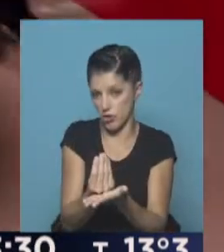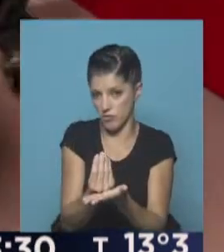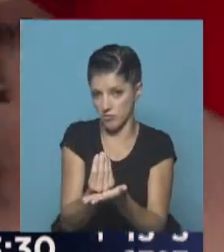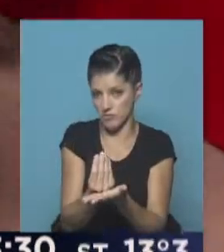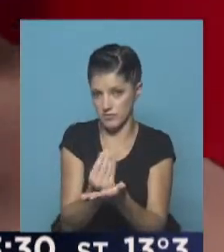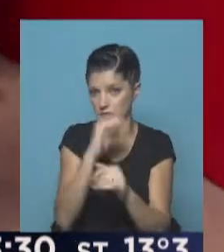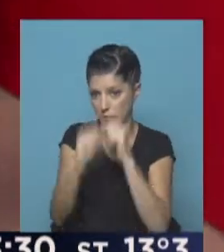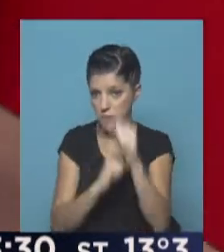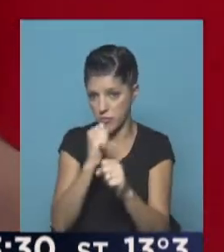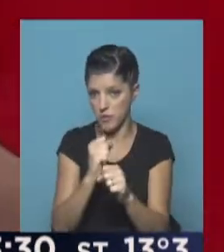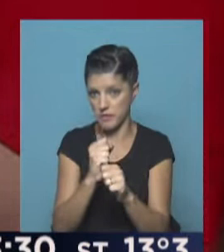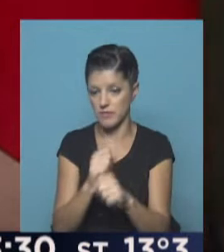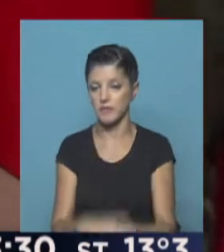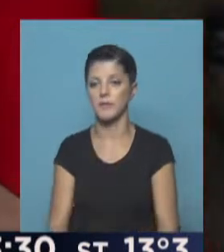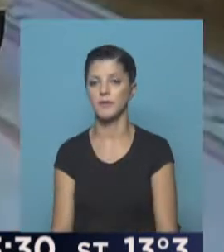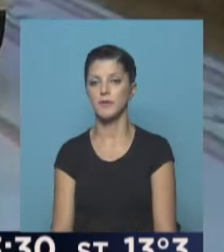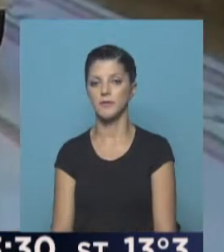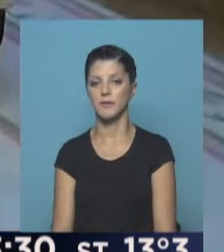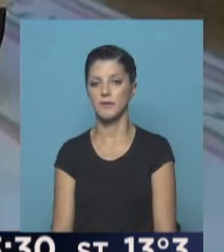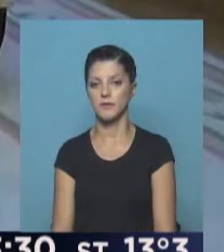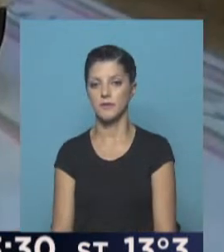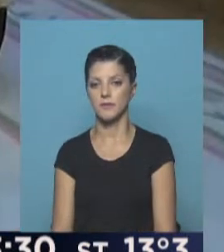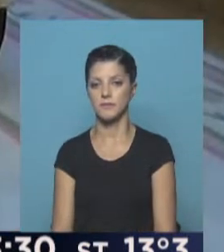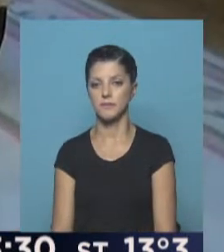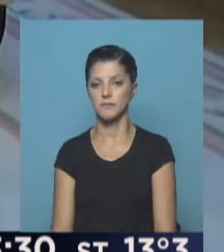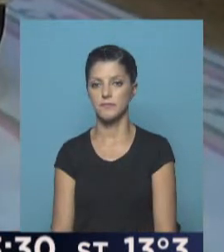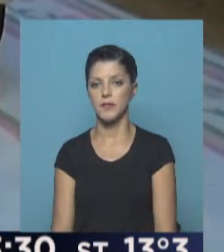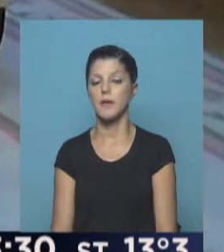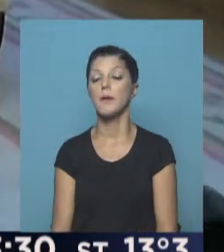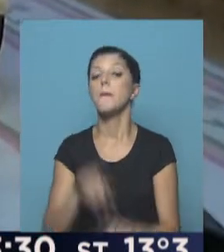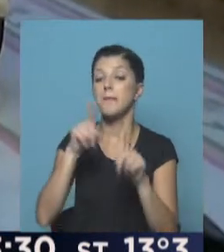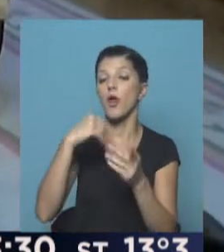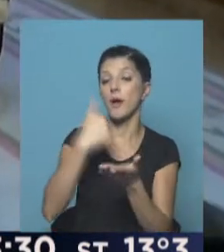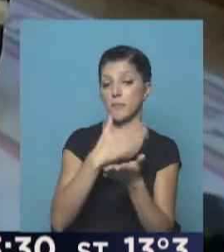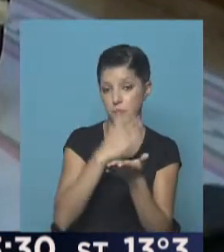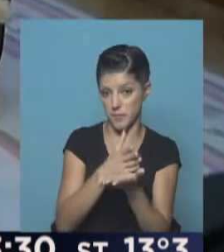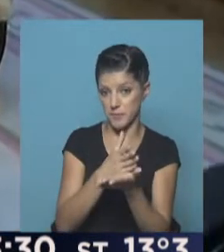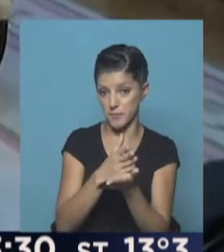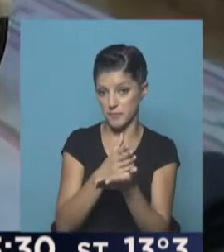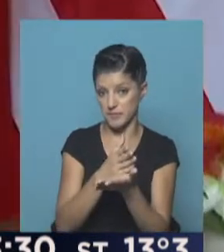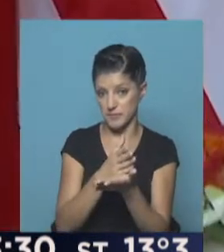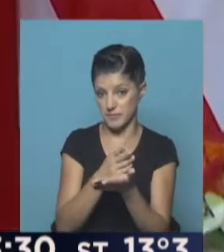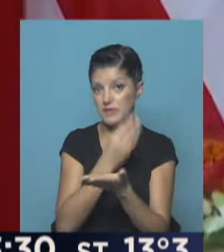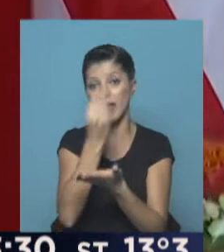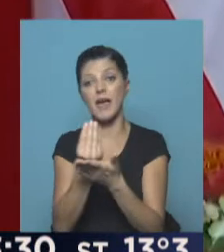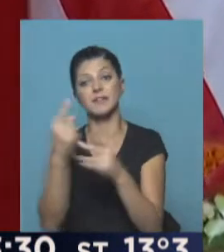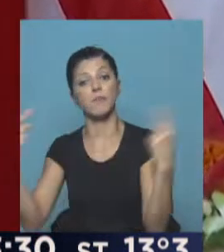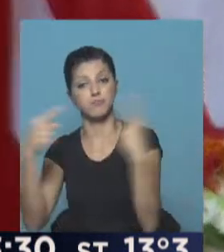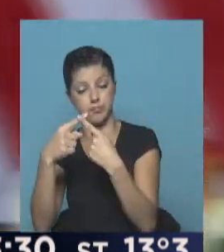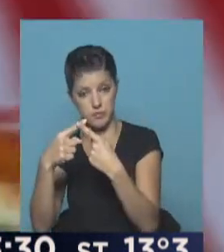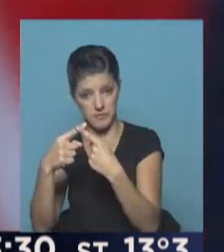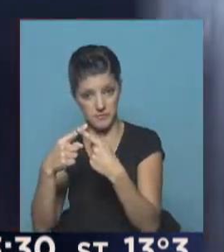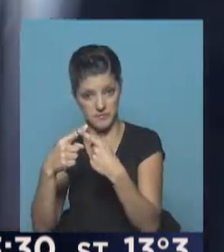igualmente no exactamente representan la práctica de esos sectores, que también en este